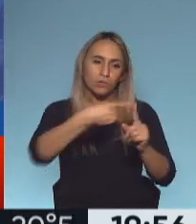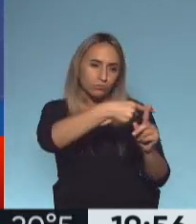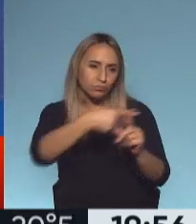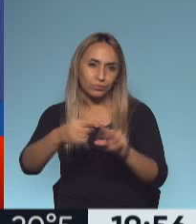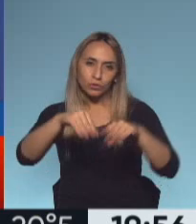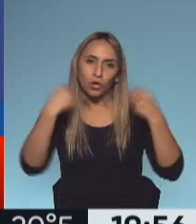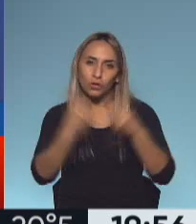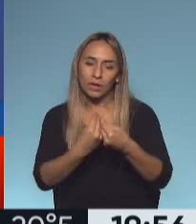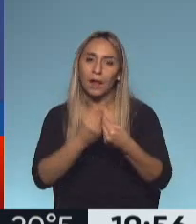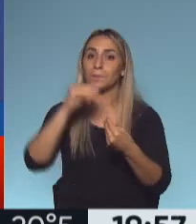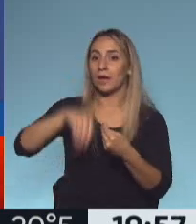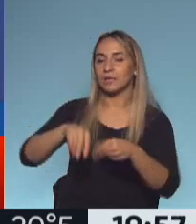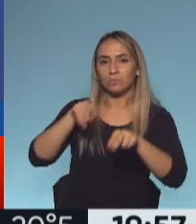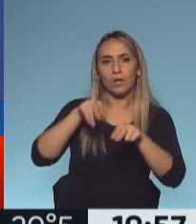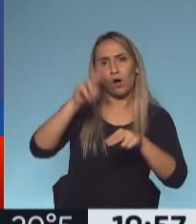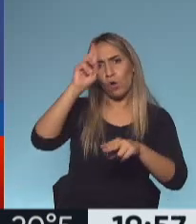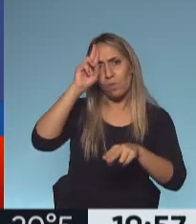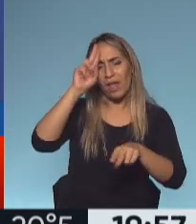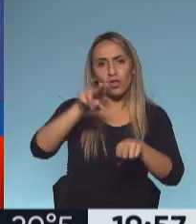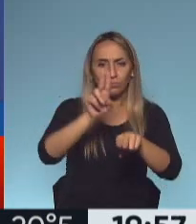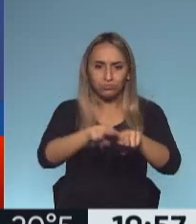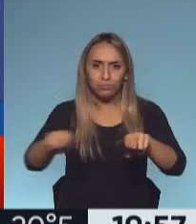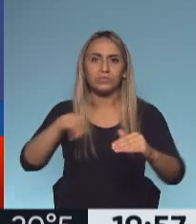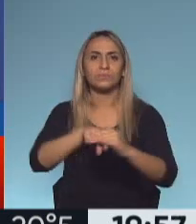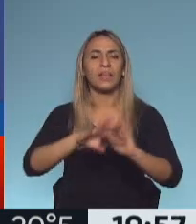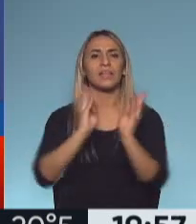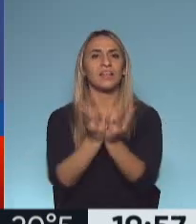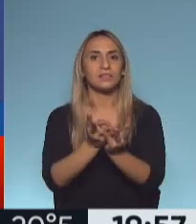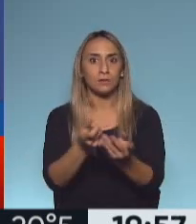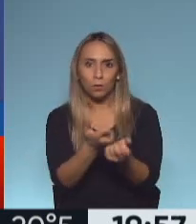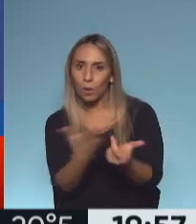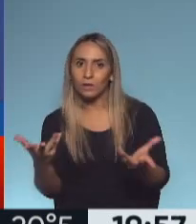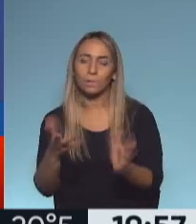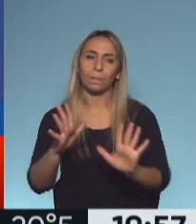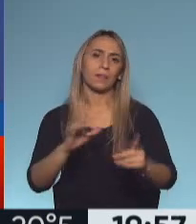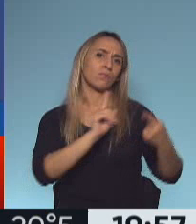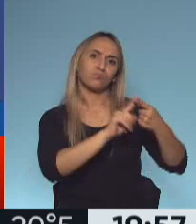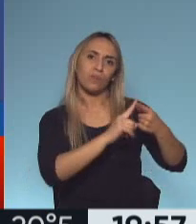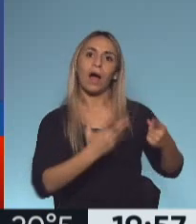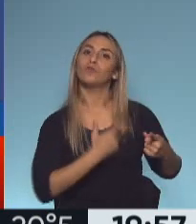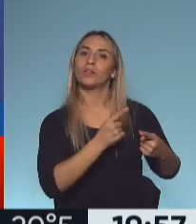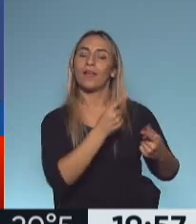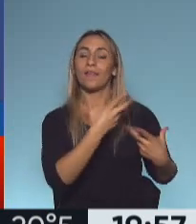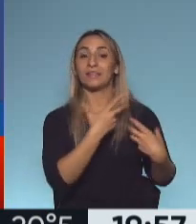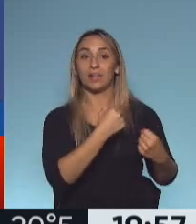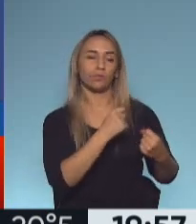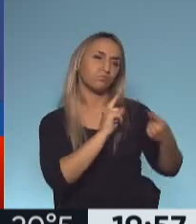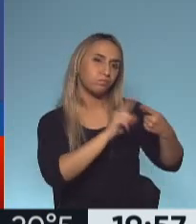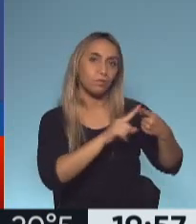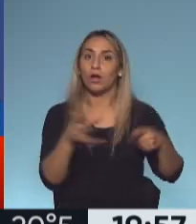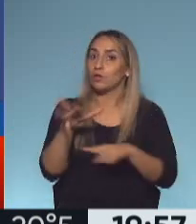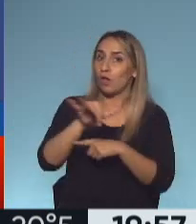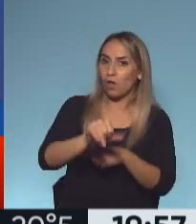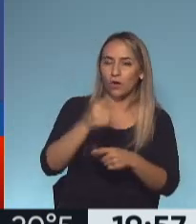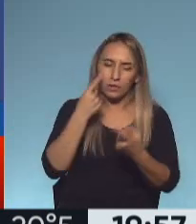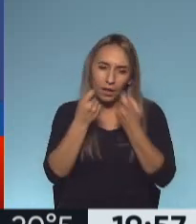tasa de ocupación de camas de terapia intensiva, lo que todos sabemos, lo estamos hablando con las autoridades sanitarias y vamos viéndolo todos los días en